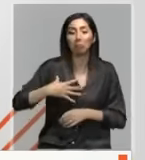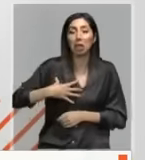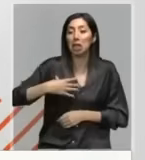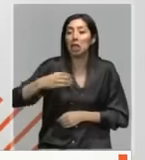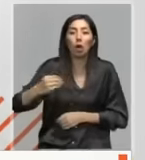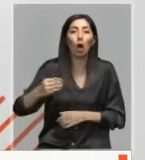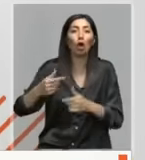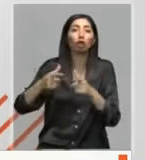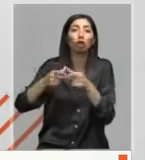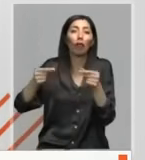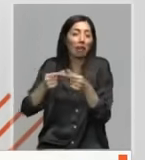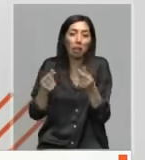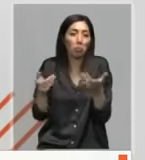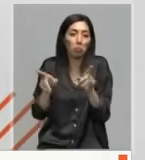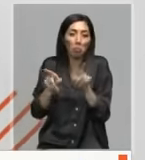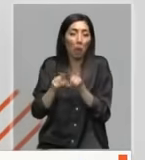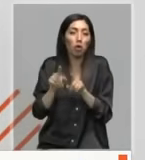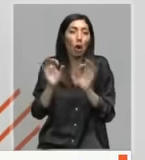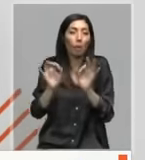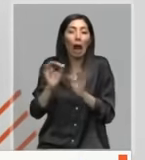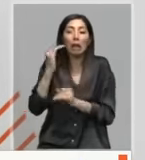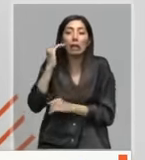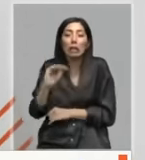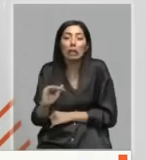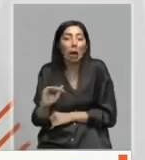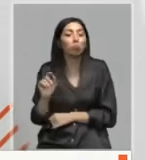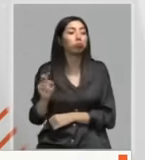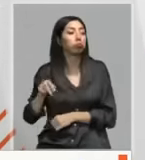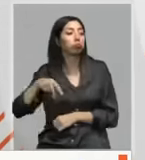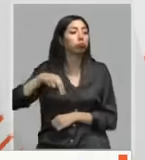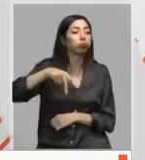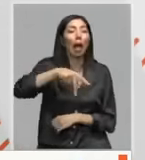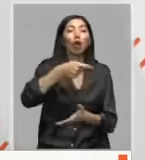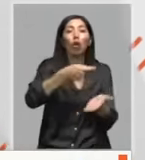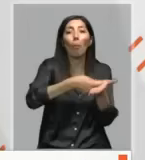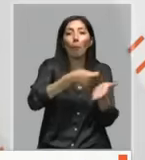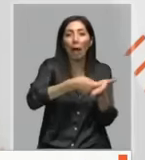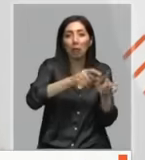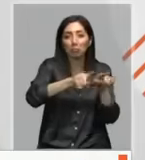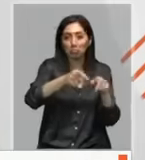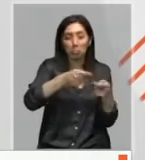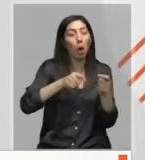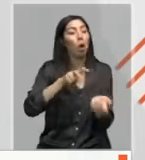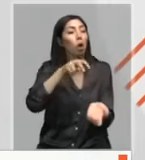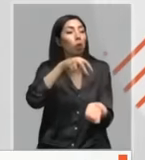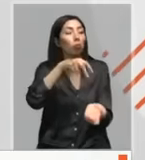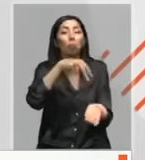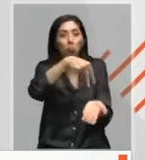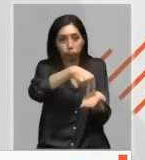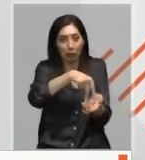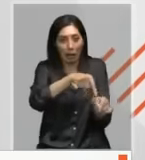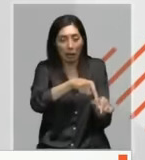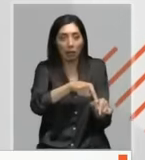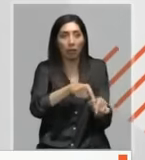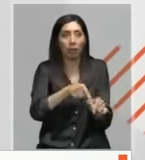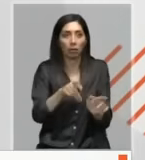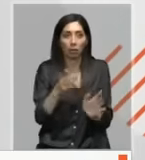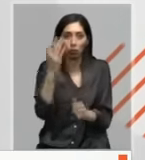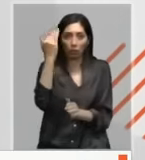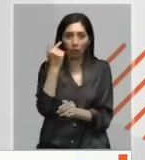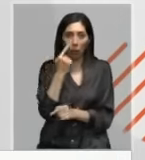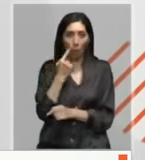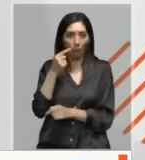sobrinos, esta niña fue al almacén de su barrio a comprar. Nunca imaginó que este hombre, de